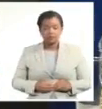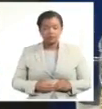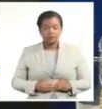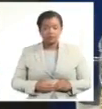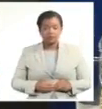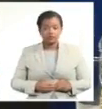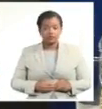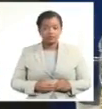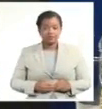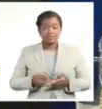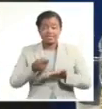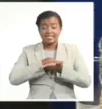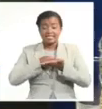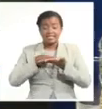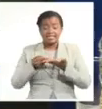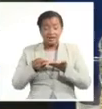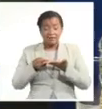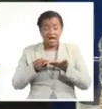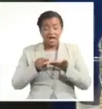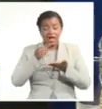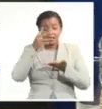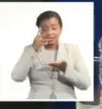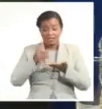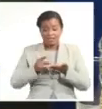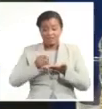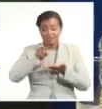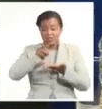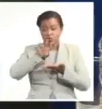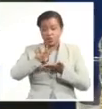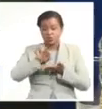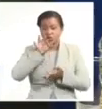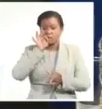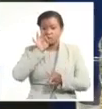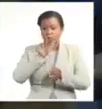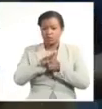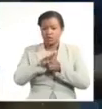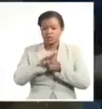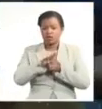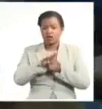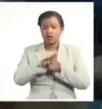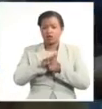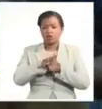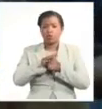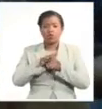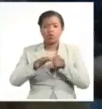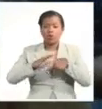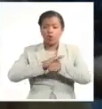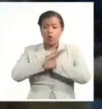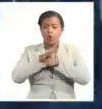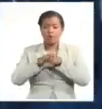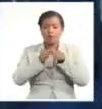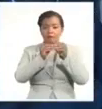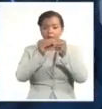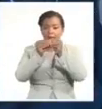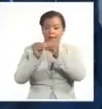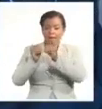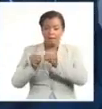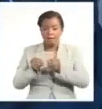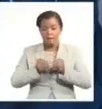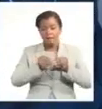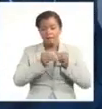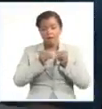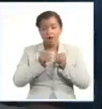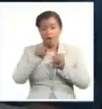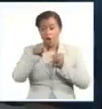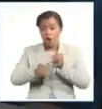comenzó a incrementar la circulación de la variante BA5. Hoy está fundamentalmente en la